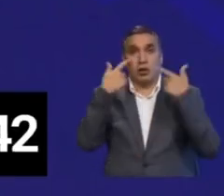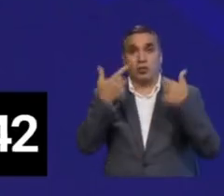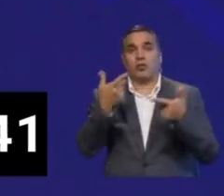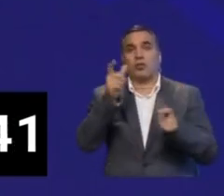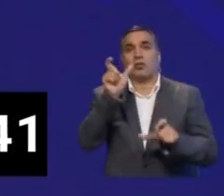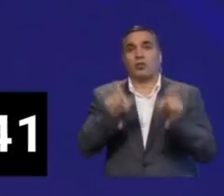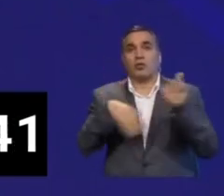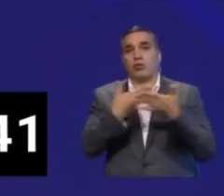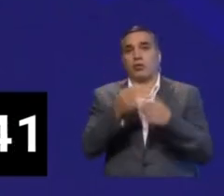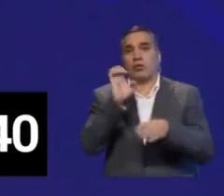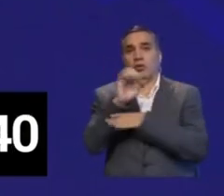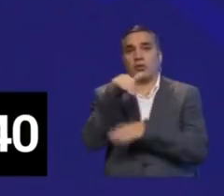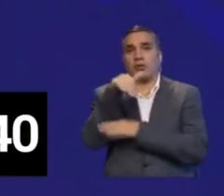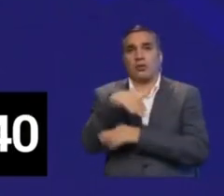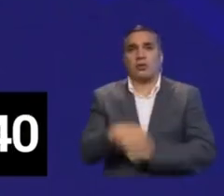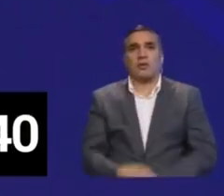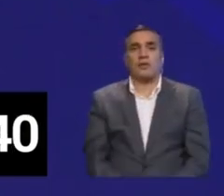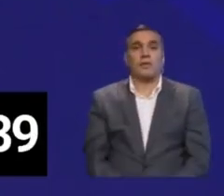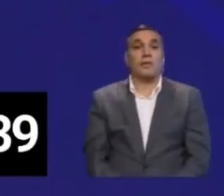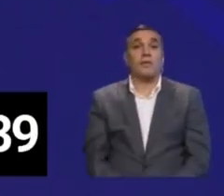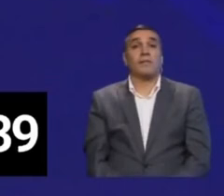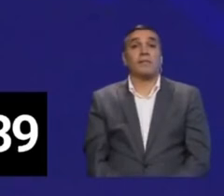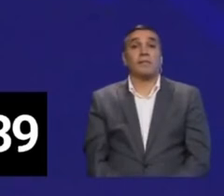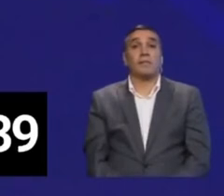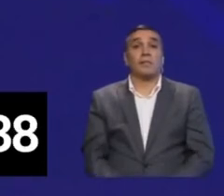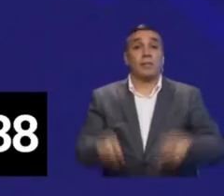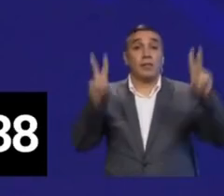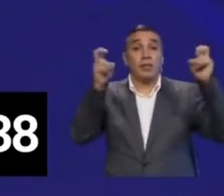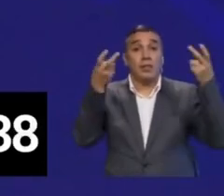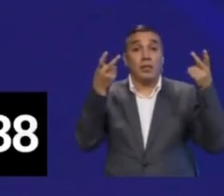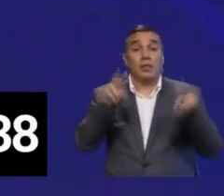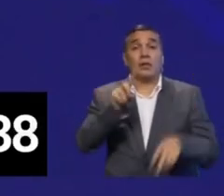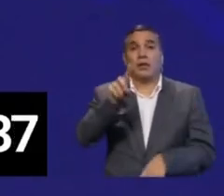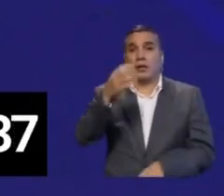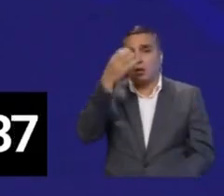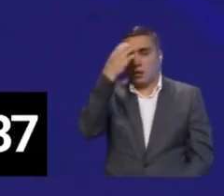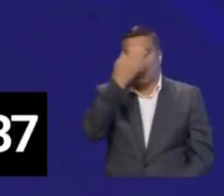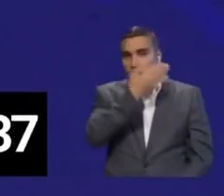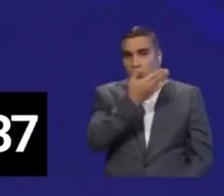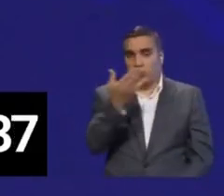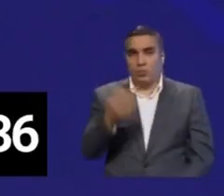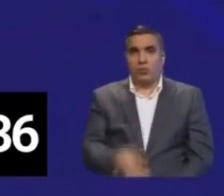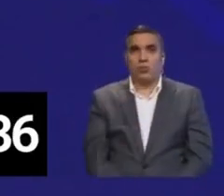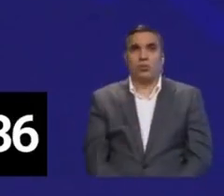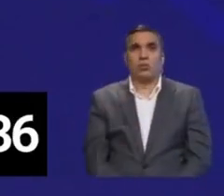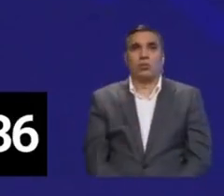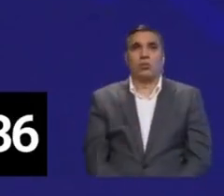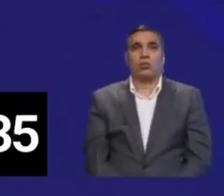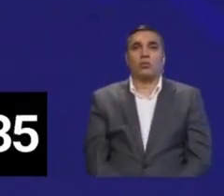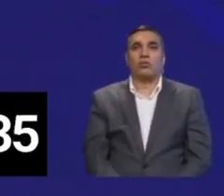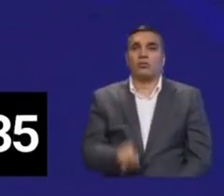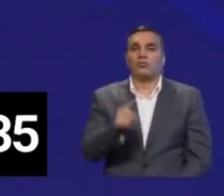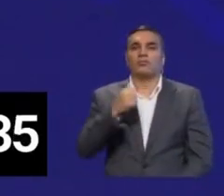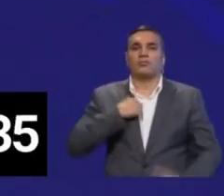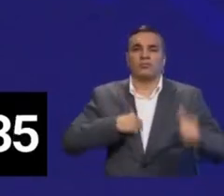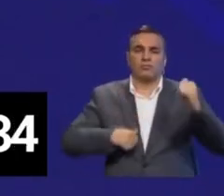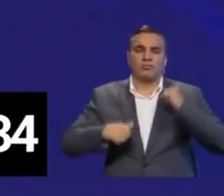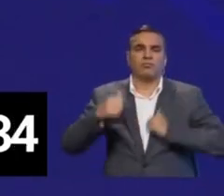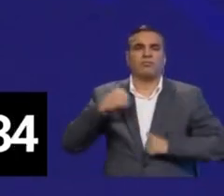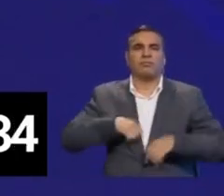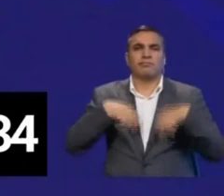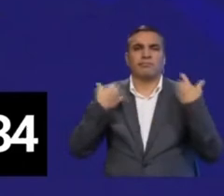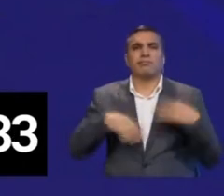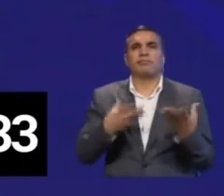los ecuatorianos. Con respecto también a la educación, una tristeza suprema nos